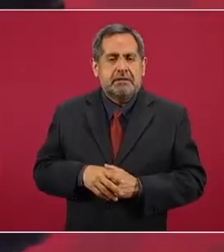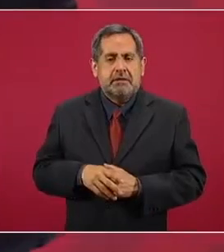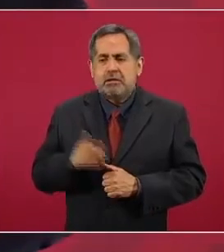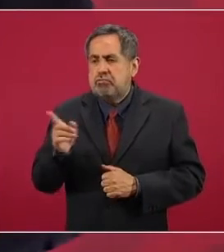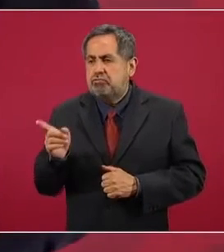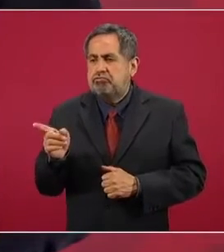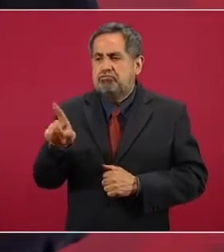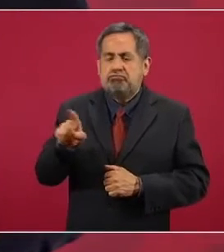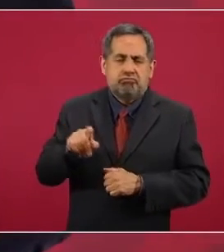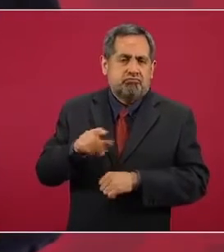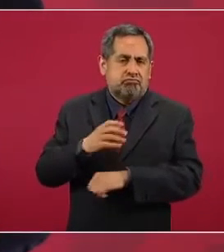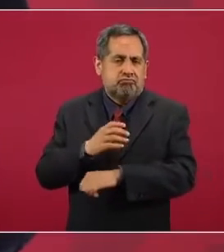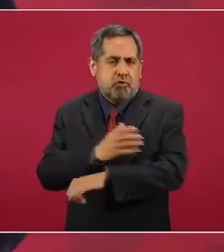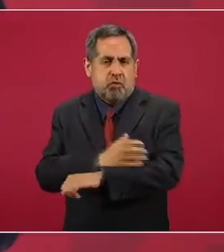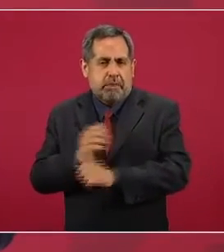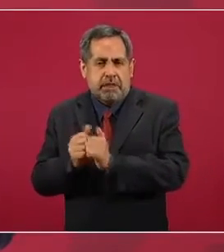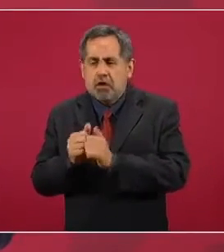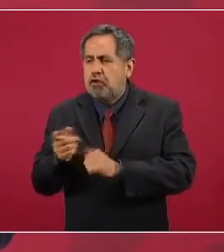allegados